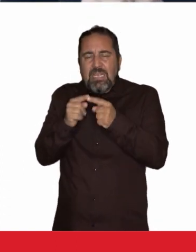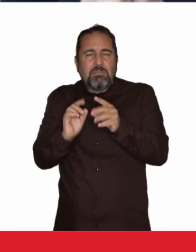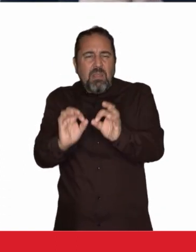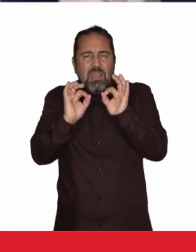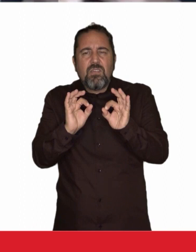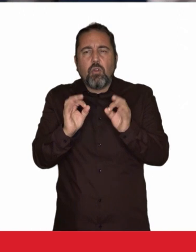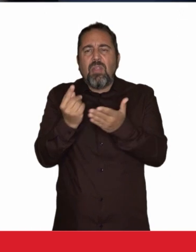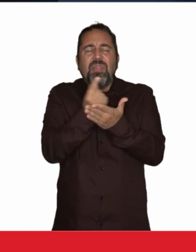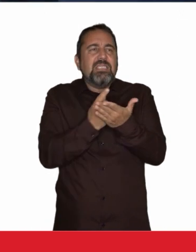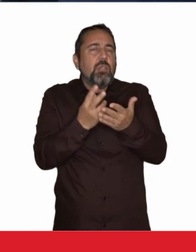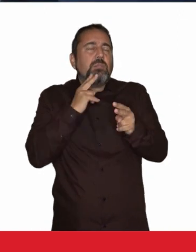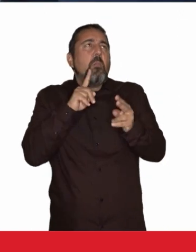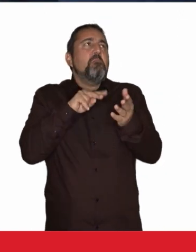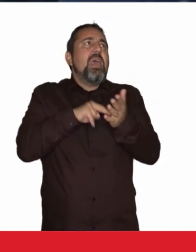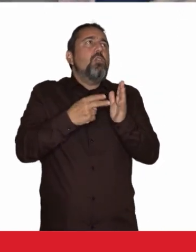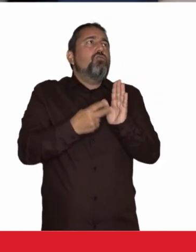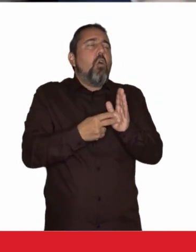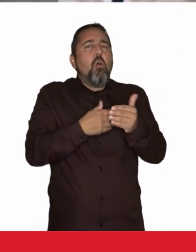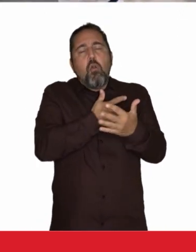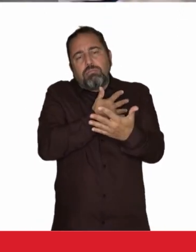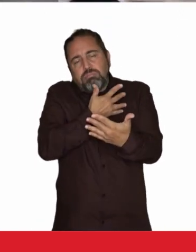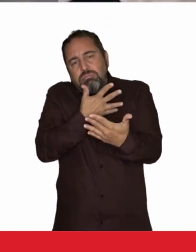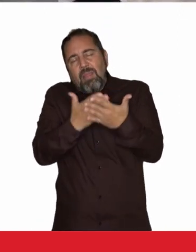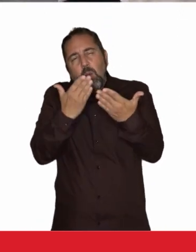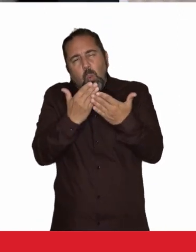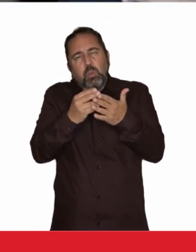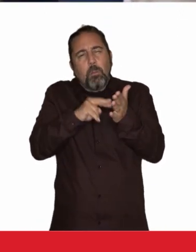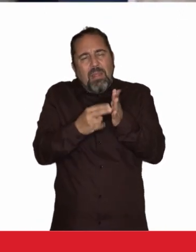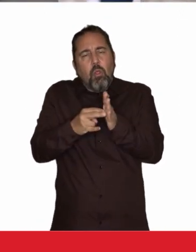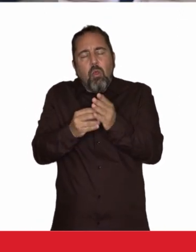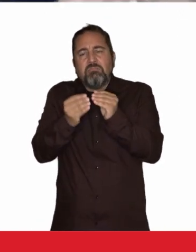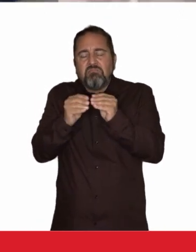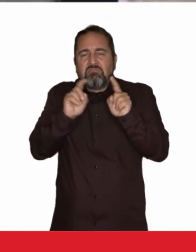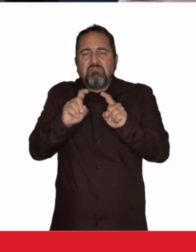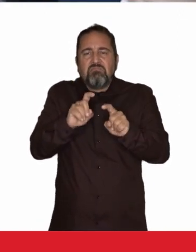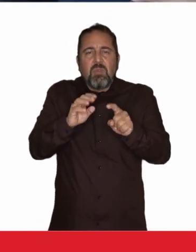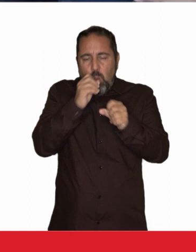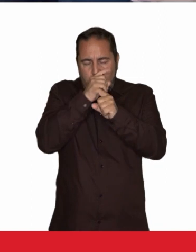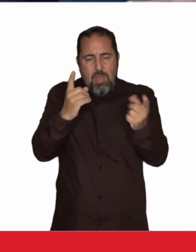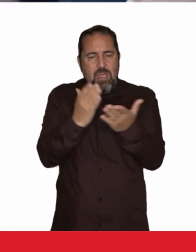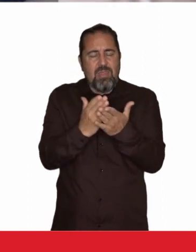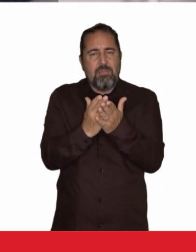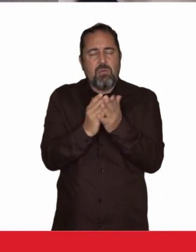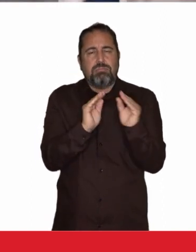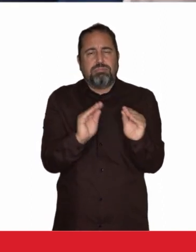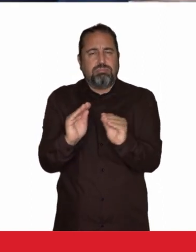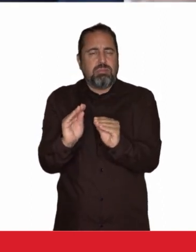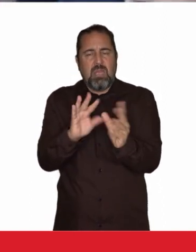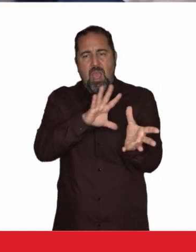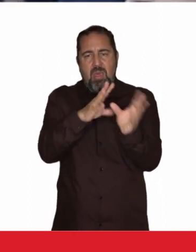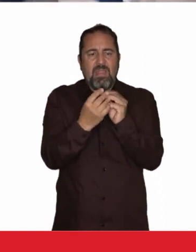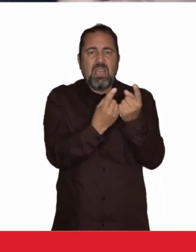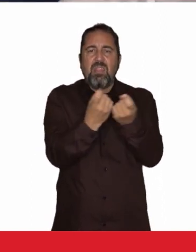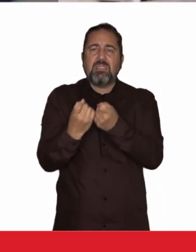diseño, diseñamos materiales específicos, diseñamos una metodología a lo largo de todo el curso, de todo el